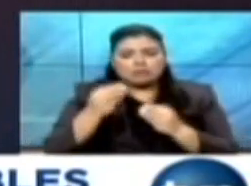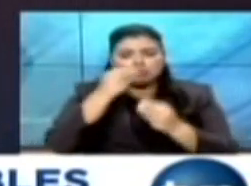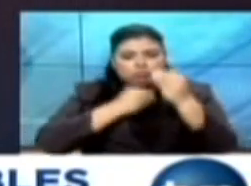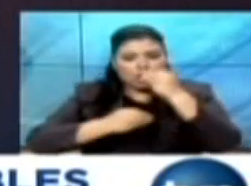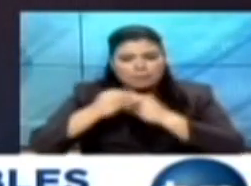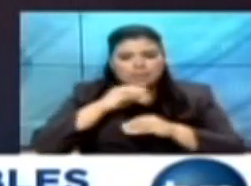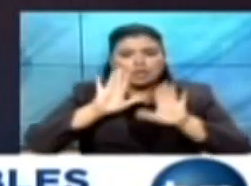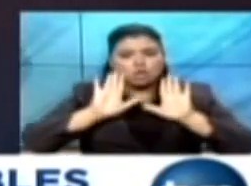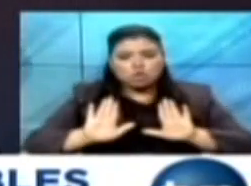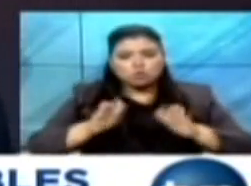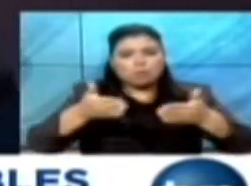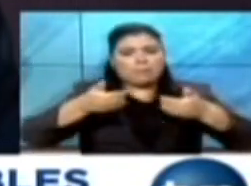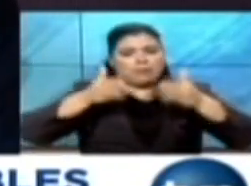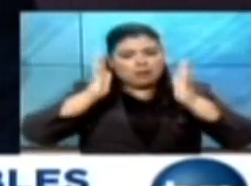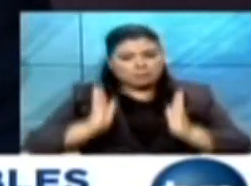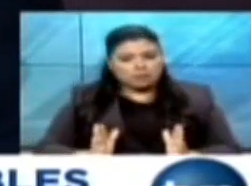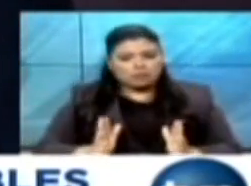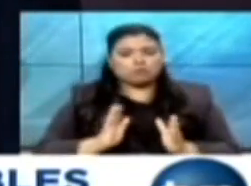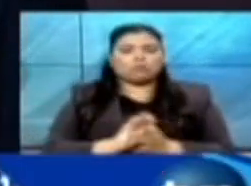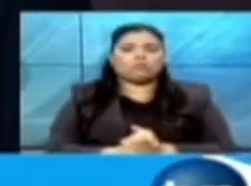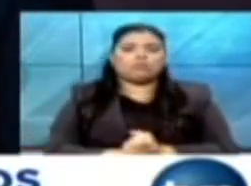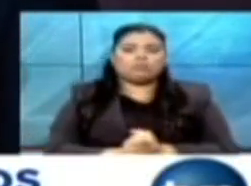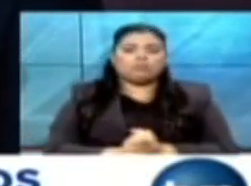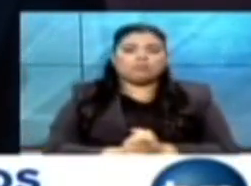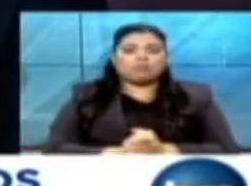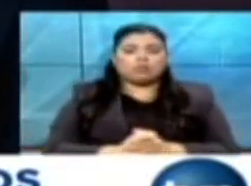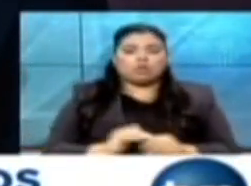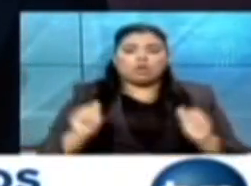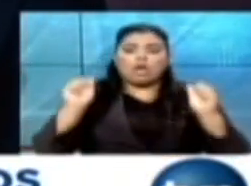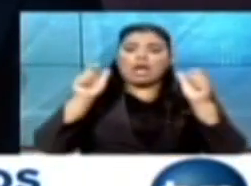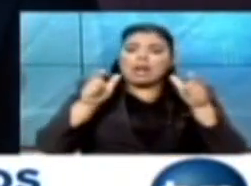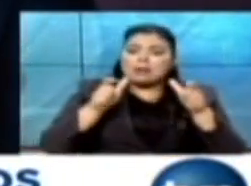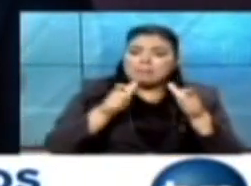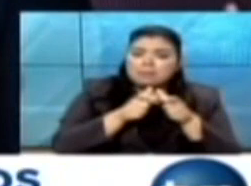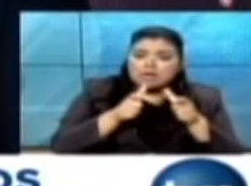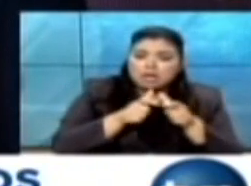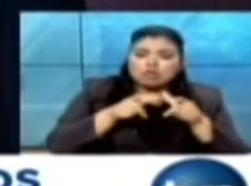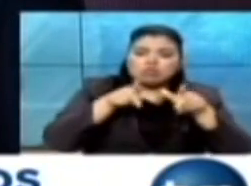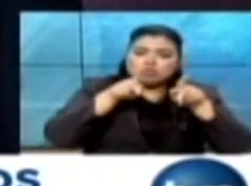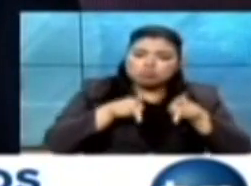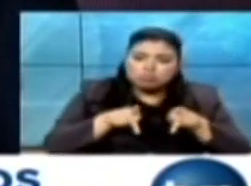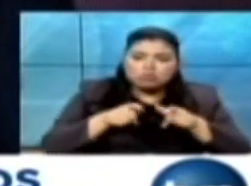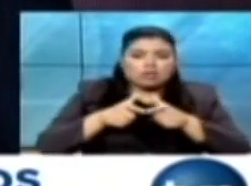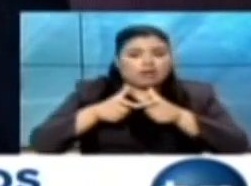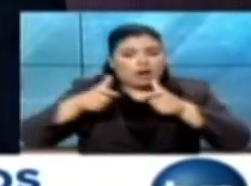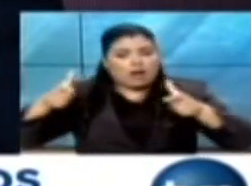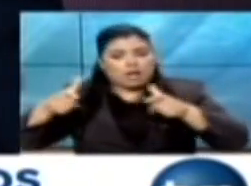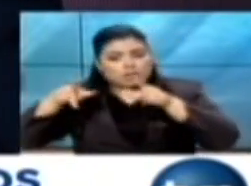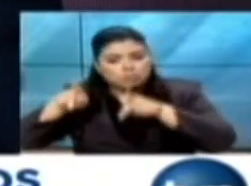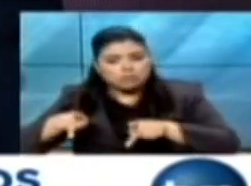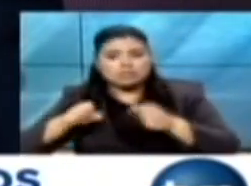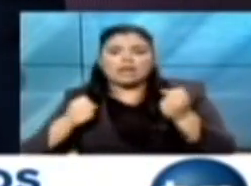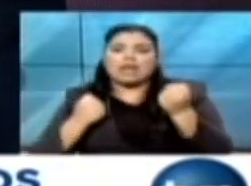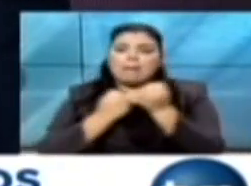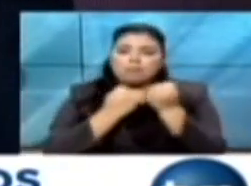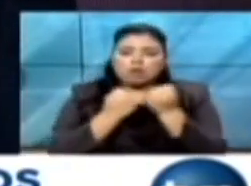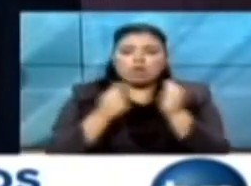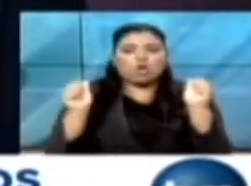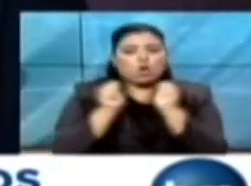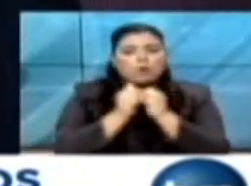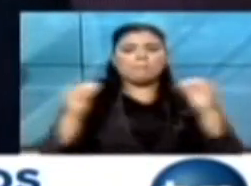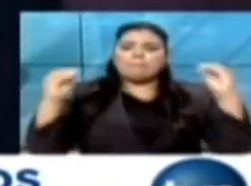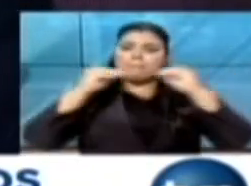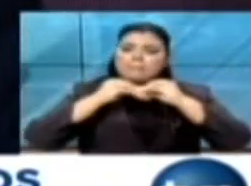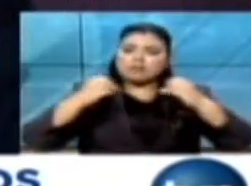nuestro pueblo. Al mediano y al pequeño productor se le apoyará con mayor